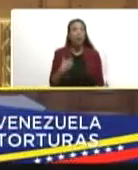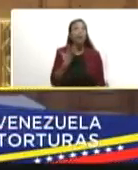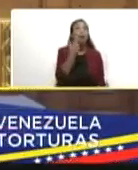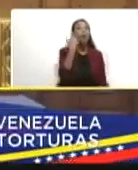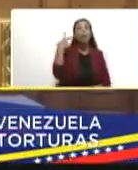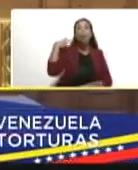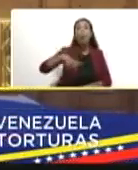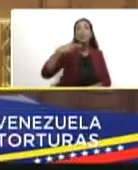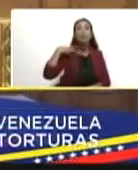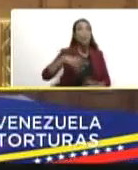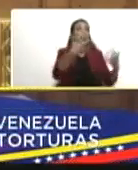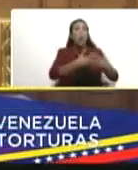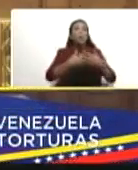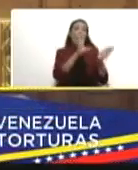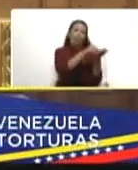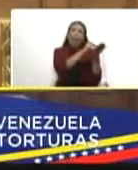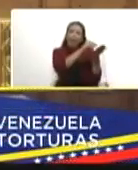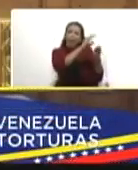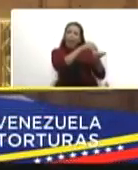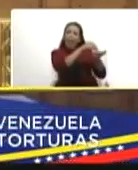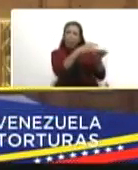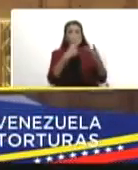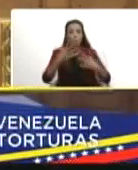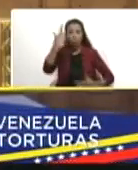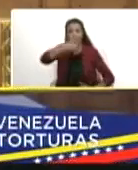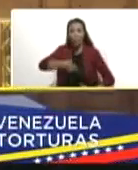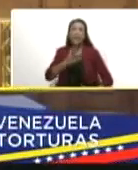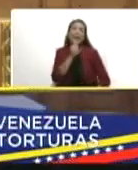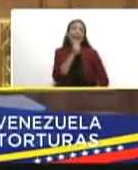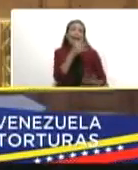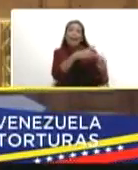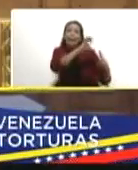a Washington para declarar nuestras